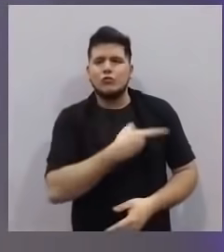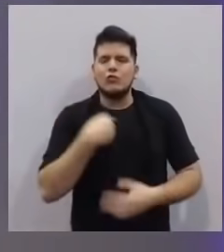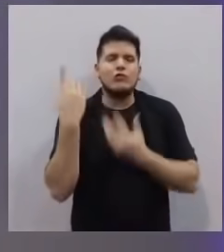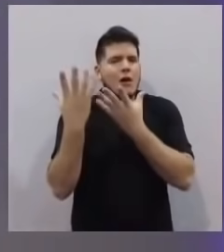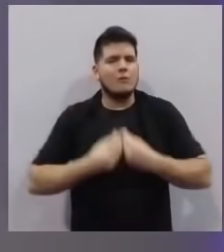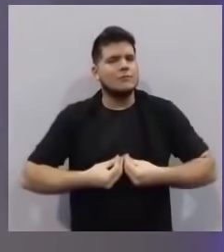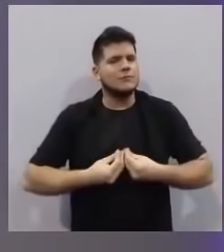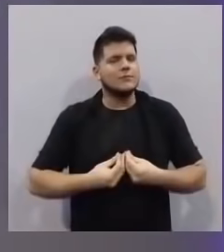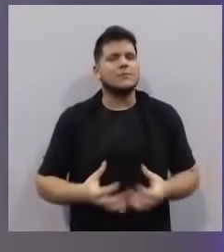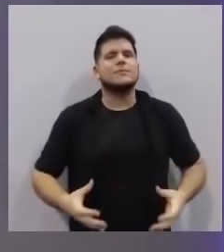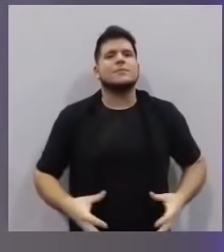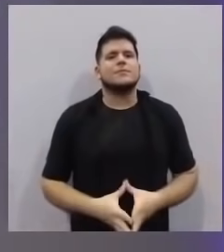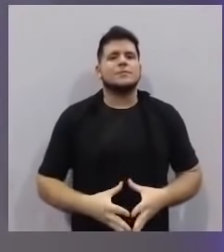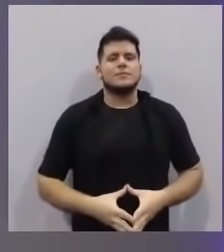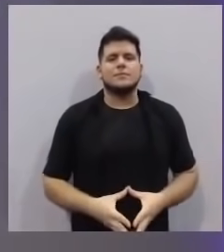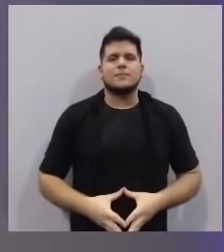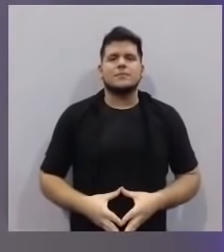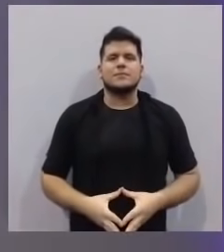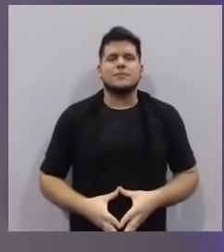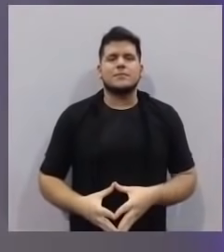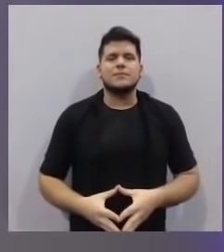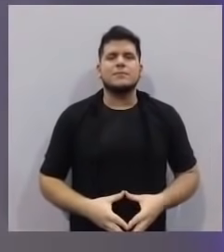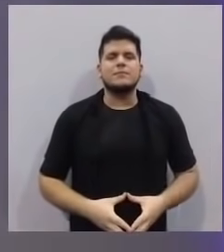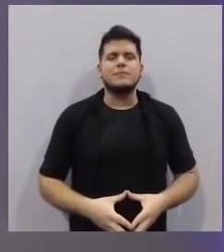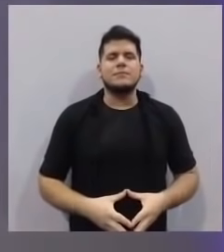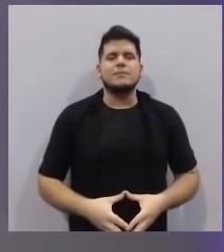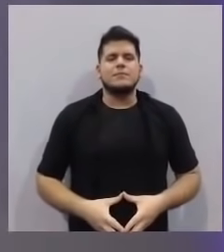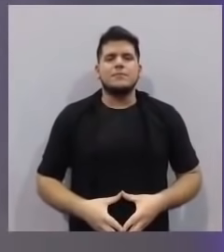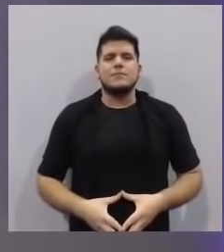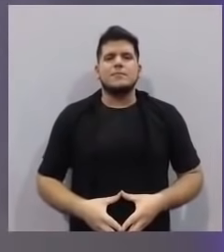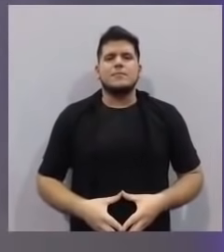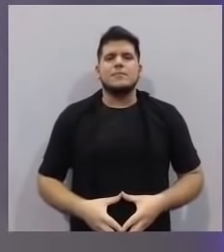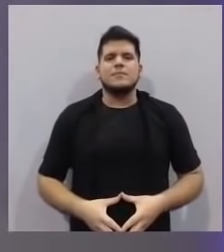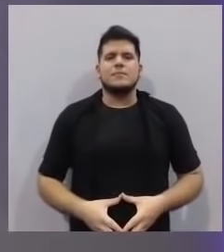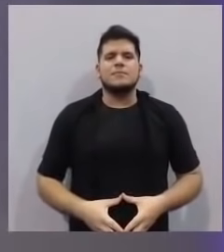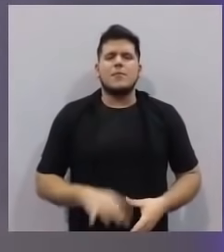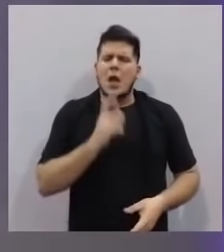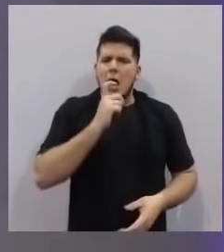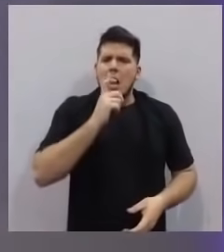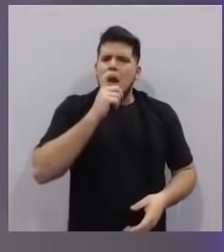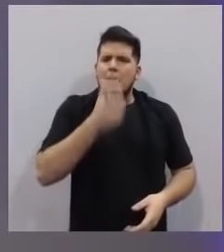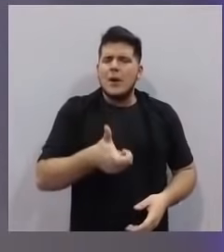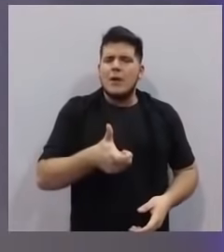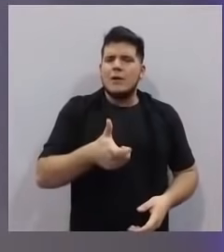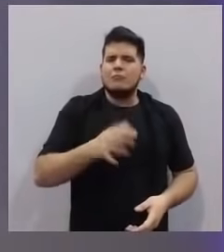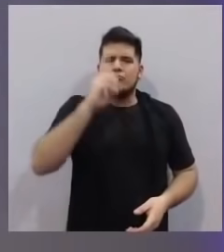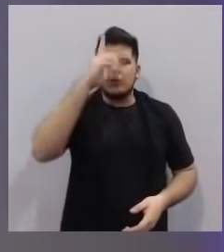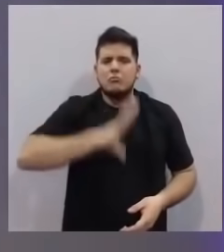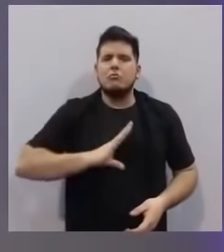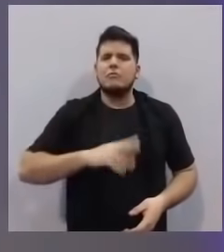hazme como uno de tus jornaleros ahora la biblia dice que cuando él vuelve el padre ya estaba de camino esperándole